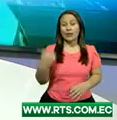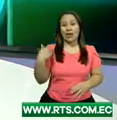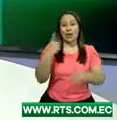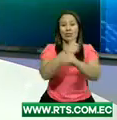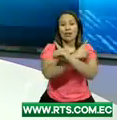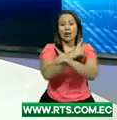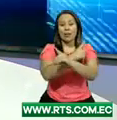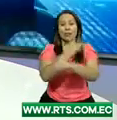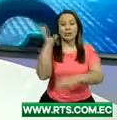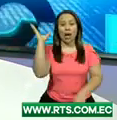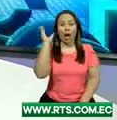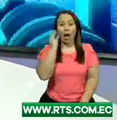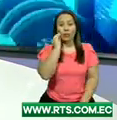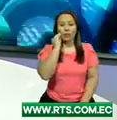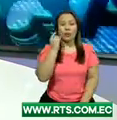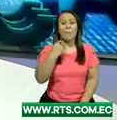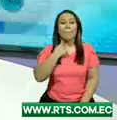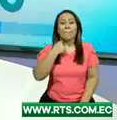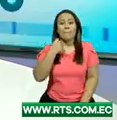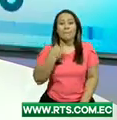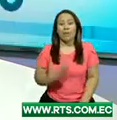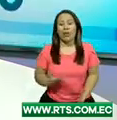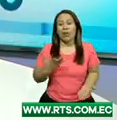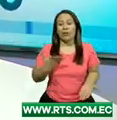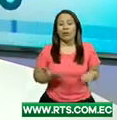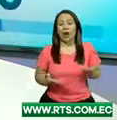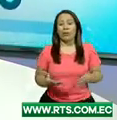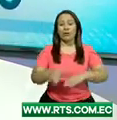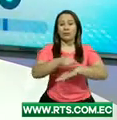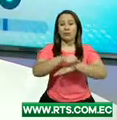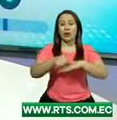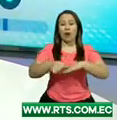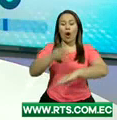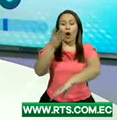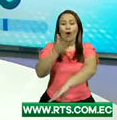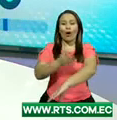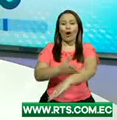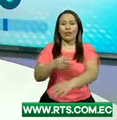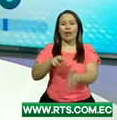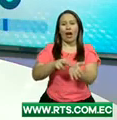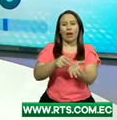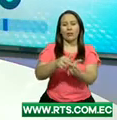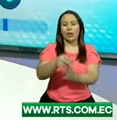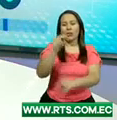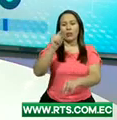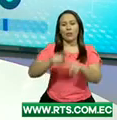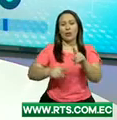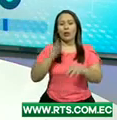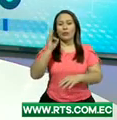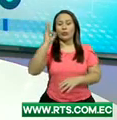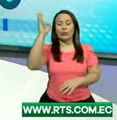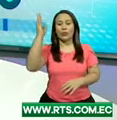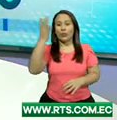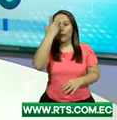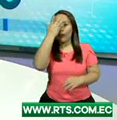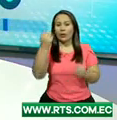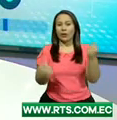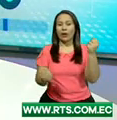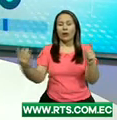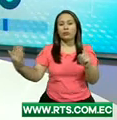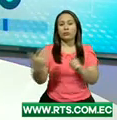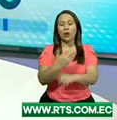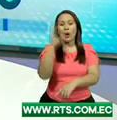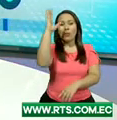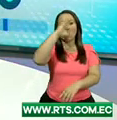discapacidad auditiva perdería una pierna tras ser atropellado frente a la pj en guayaquil se busca a sus familiares